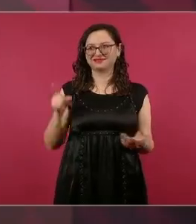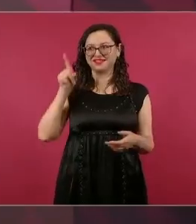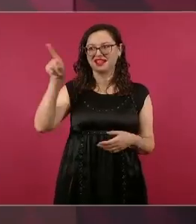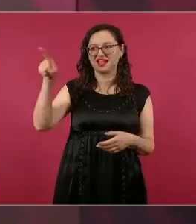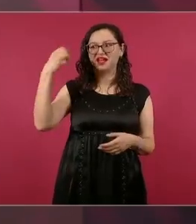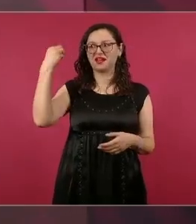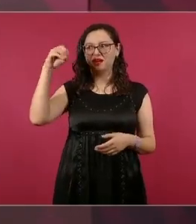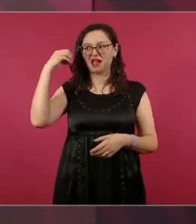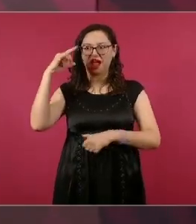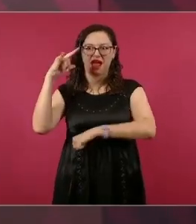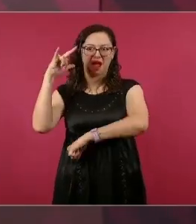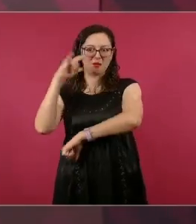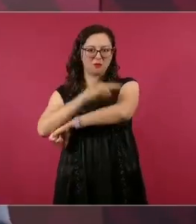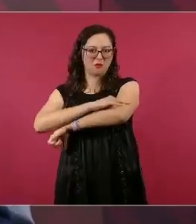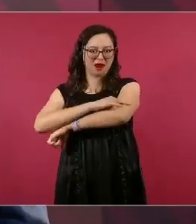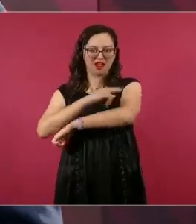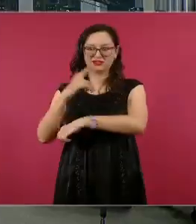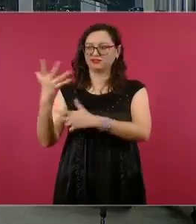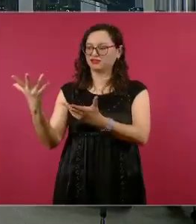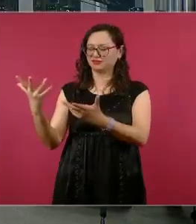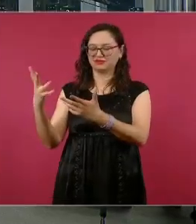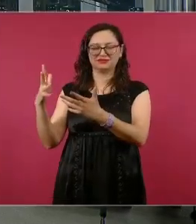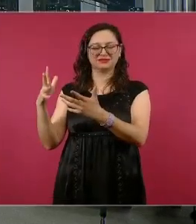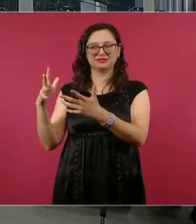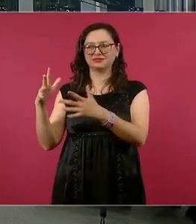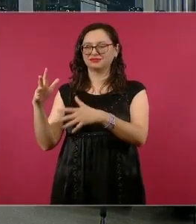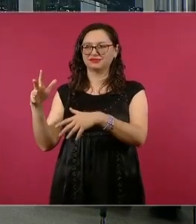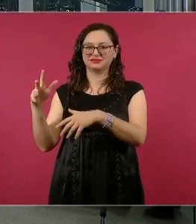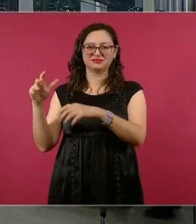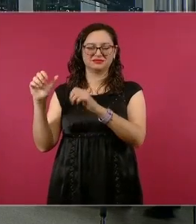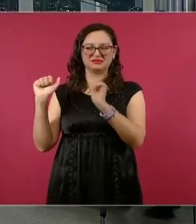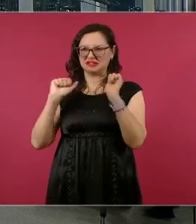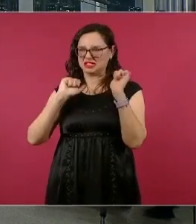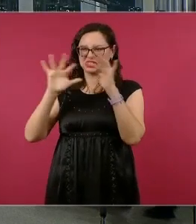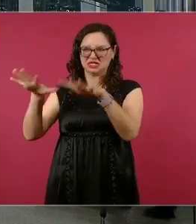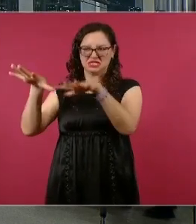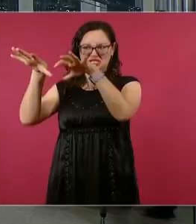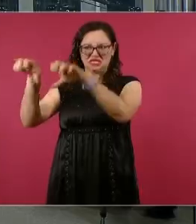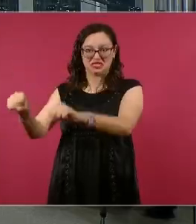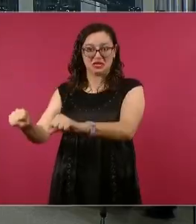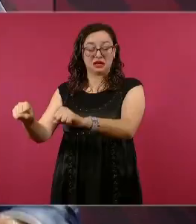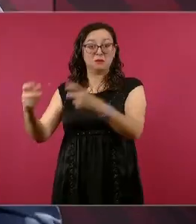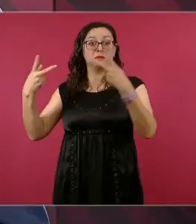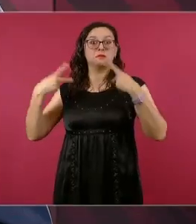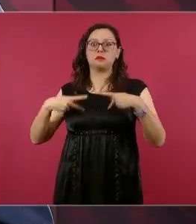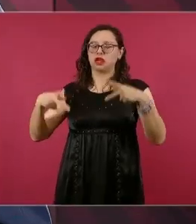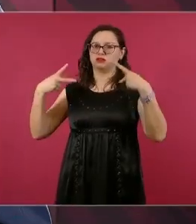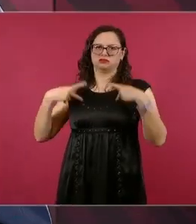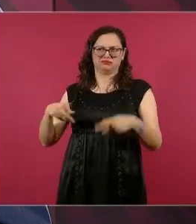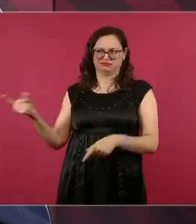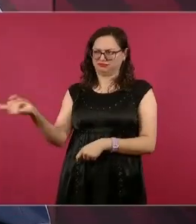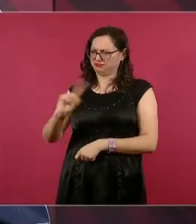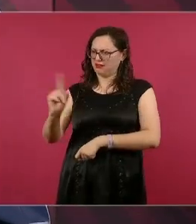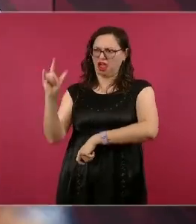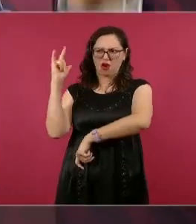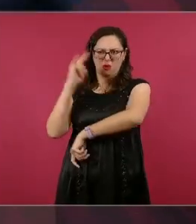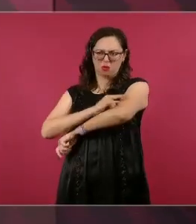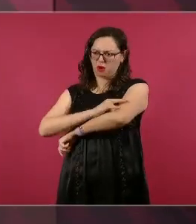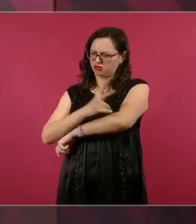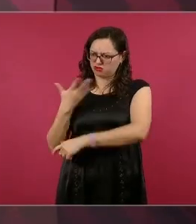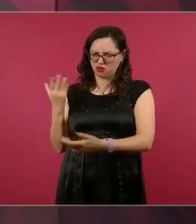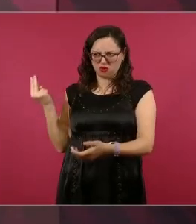el aeropuerto en protesta, el pueblo se enfrenta, hay un choque